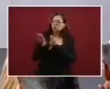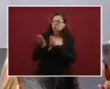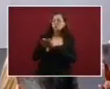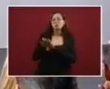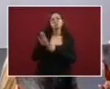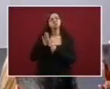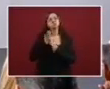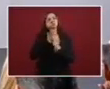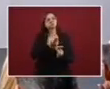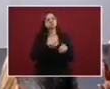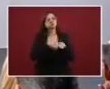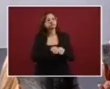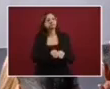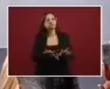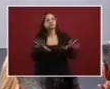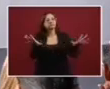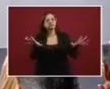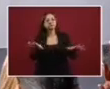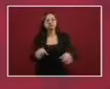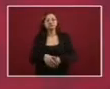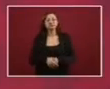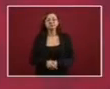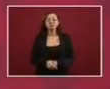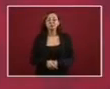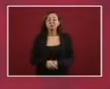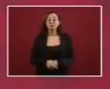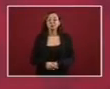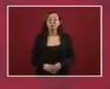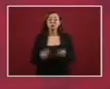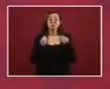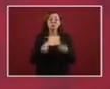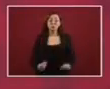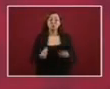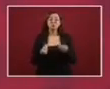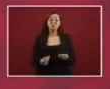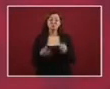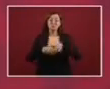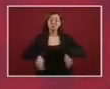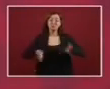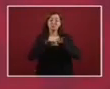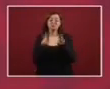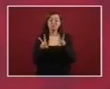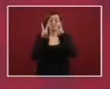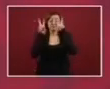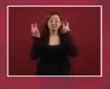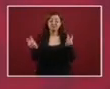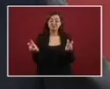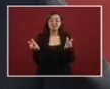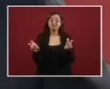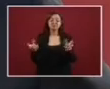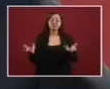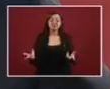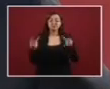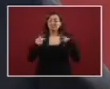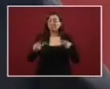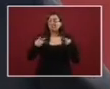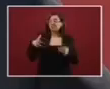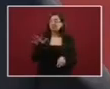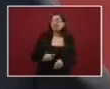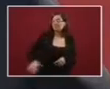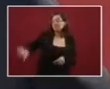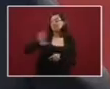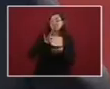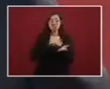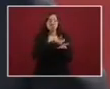es que eso es importante no se puede sin el apoyo del pueblo